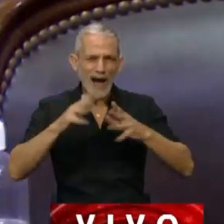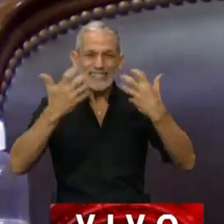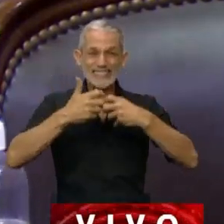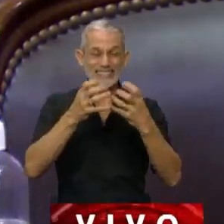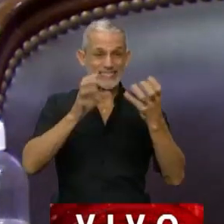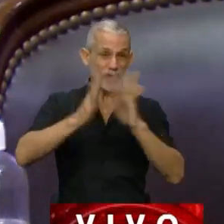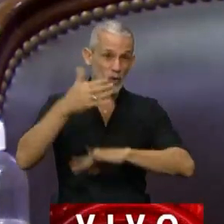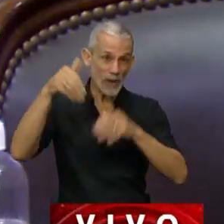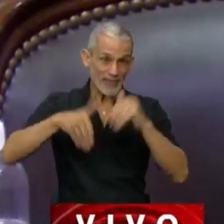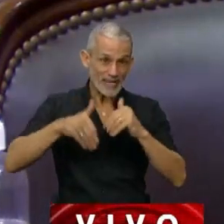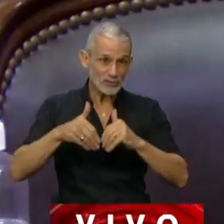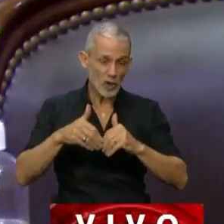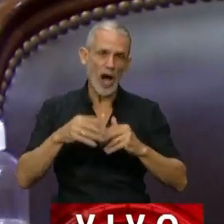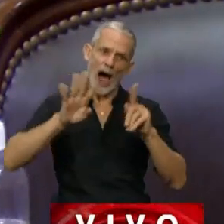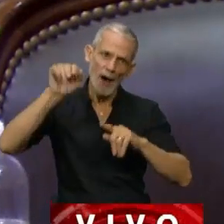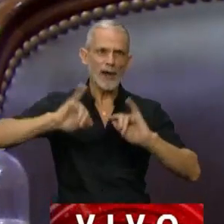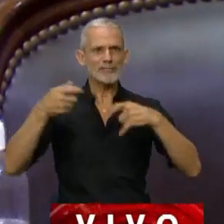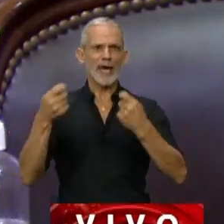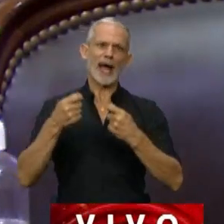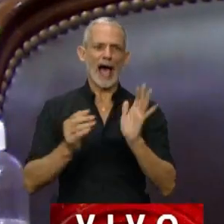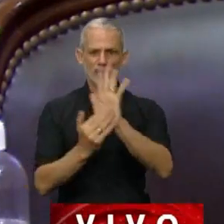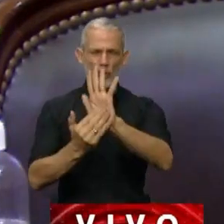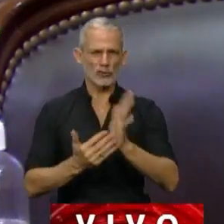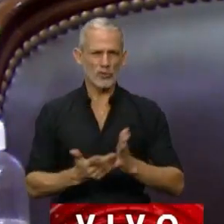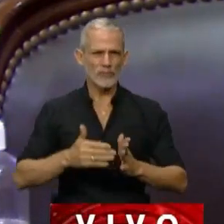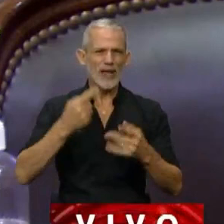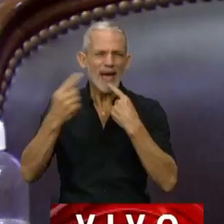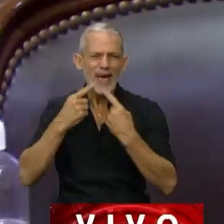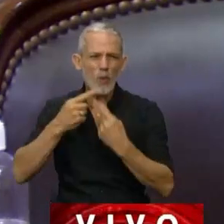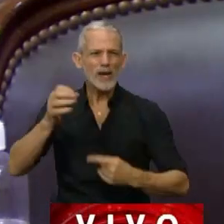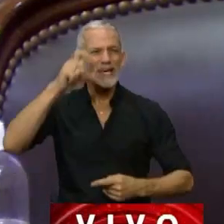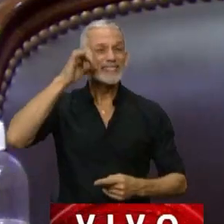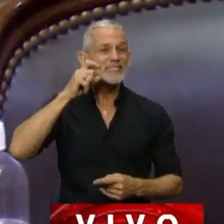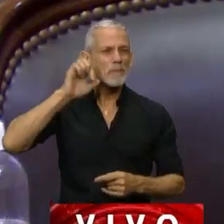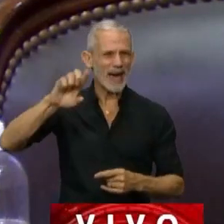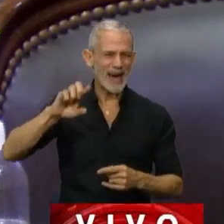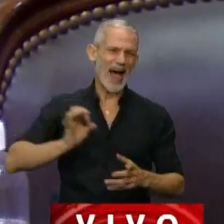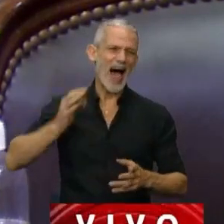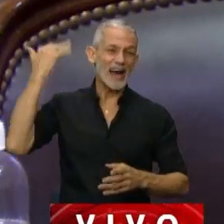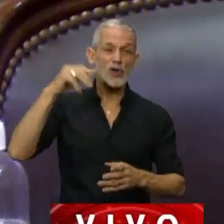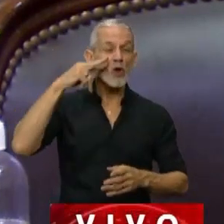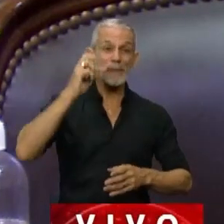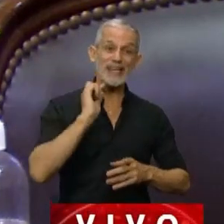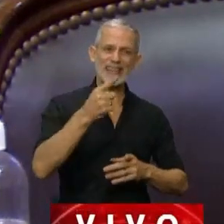sistema electoral. Miren, hubo una encuesta de CIPEC en el año 2013 que dice que el